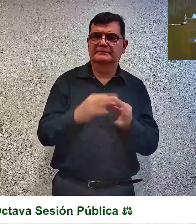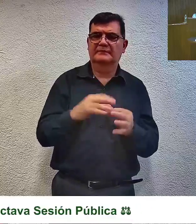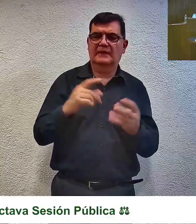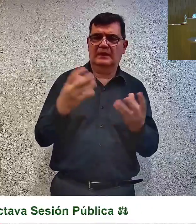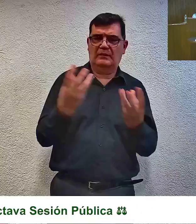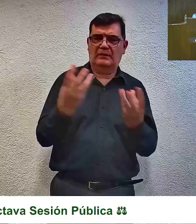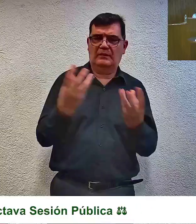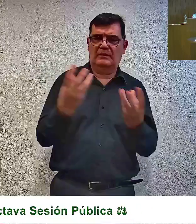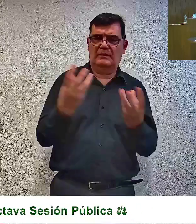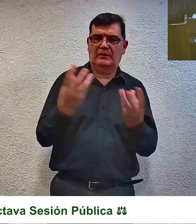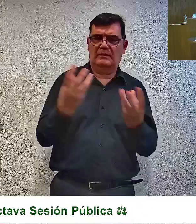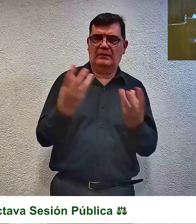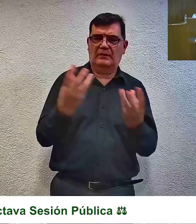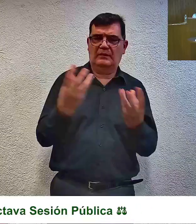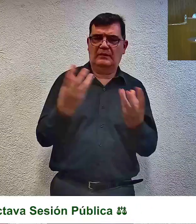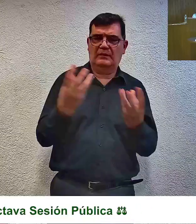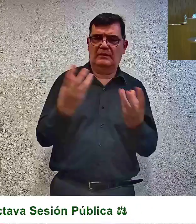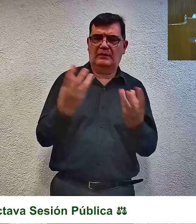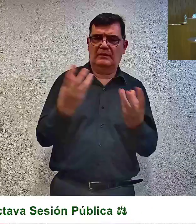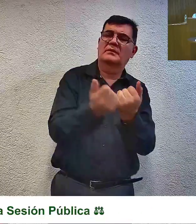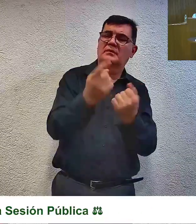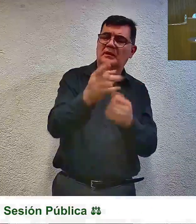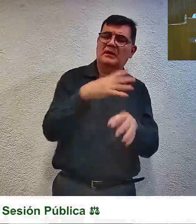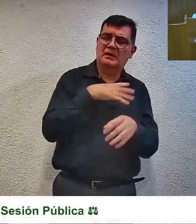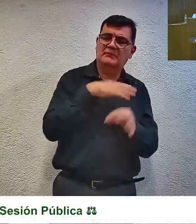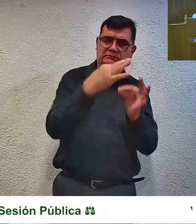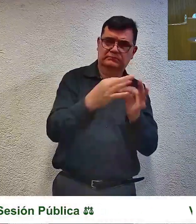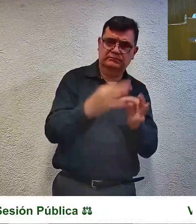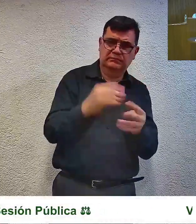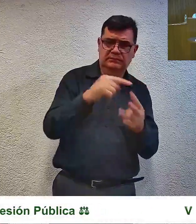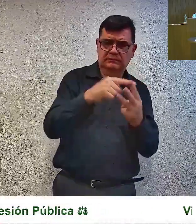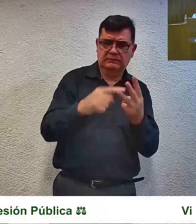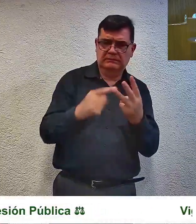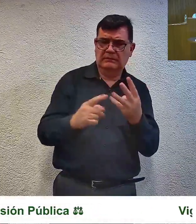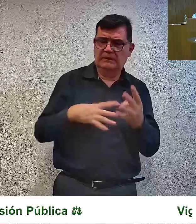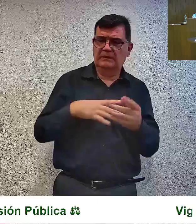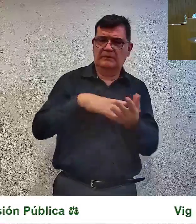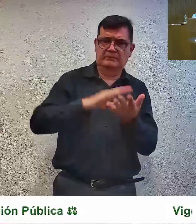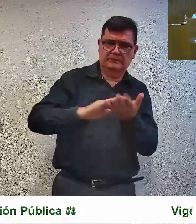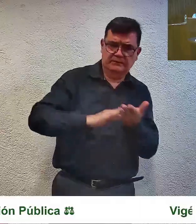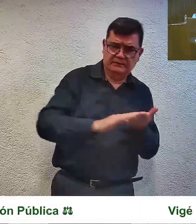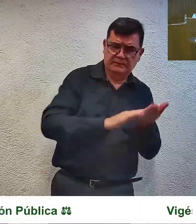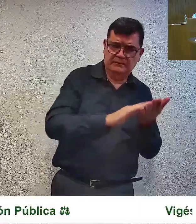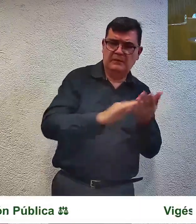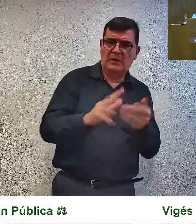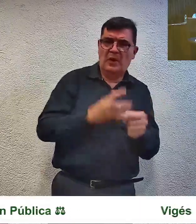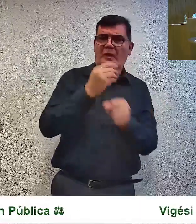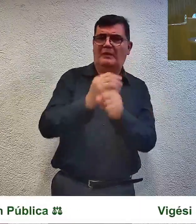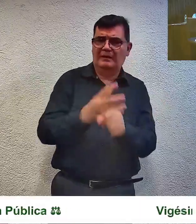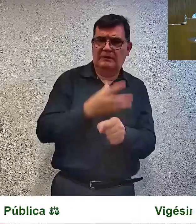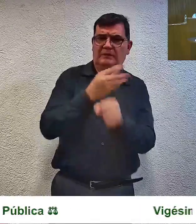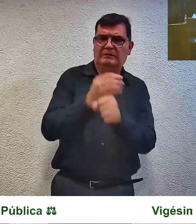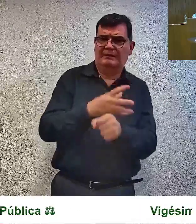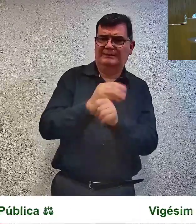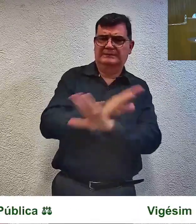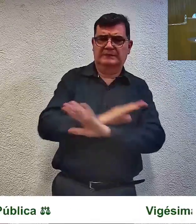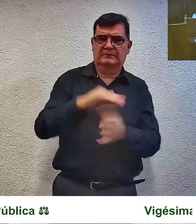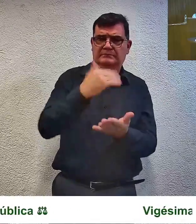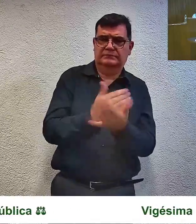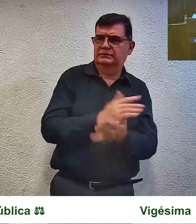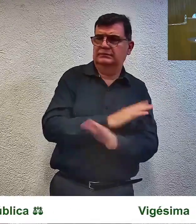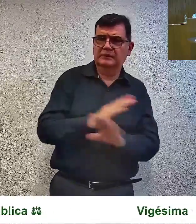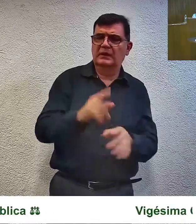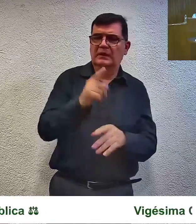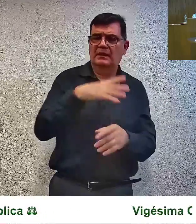consecuencia, se propone tener al denunciado por cumpliendo con las medidas de reparación y garantías de no repetición establecidas en la sentencia y